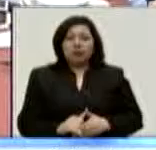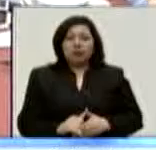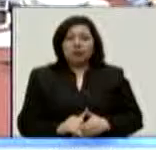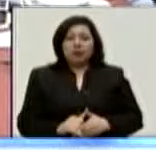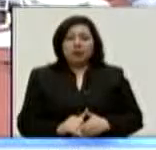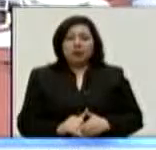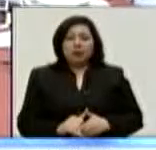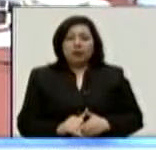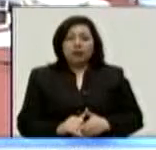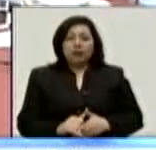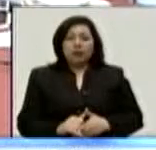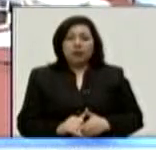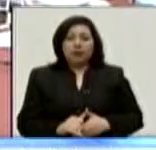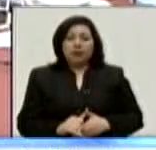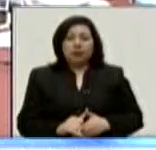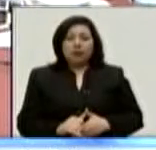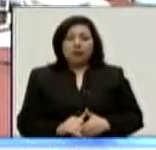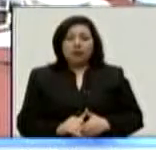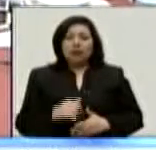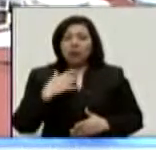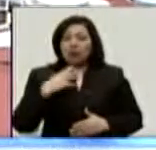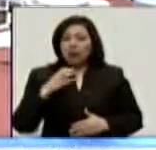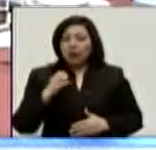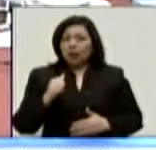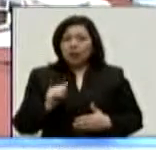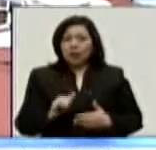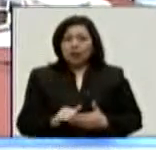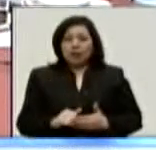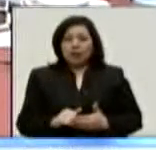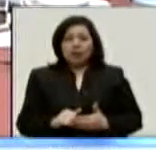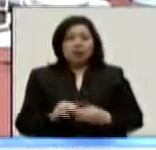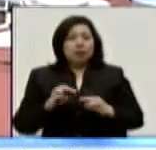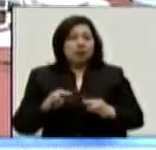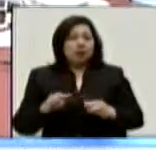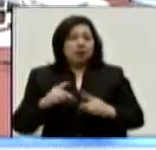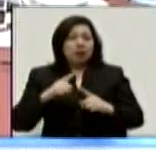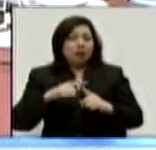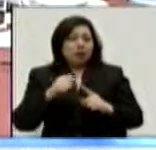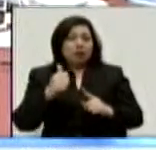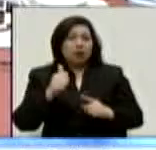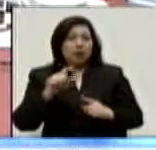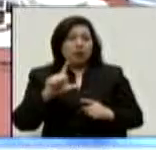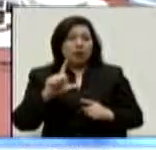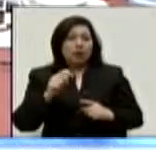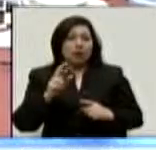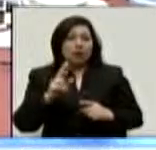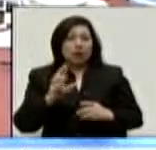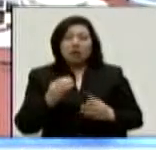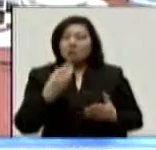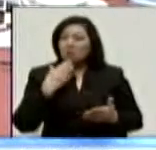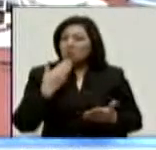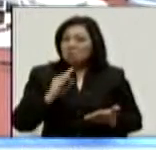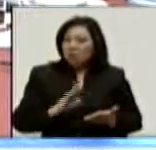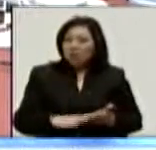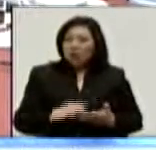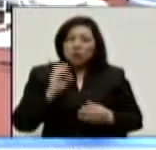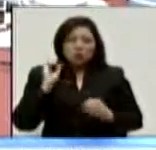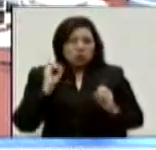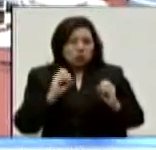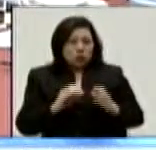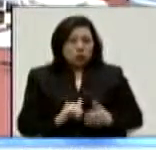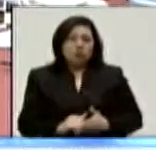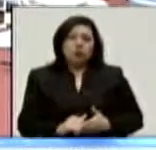abajo, el acero que está en el mar de Talara tiene un efecto corrosivo,